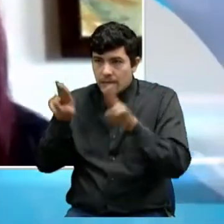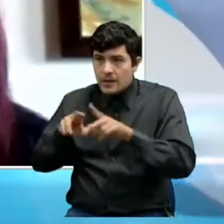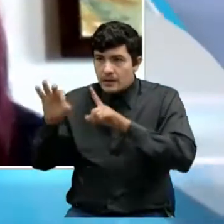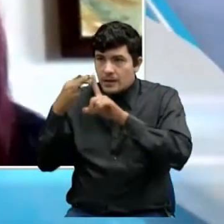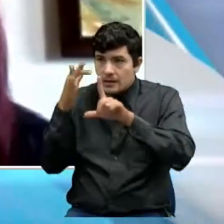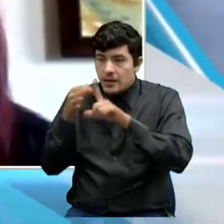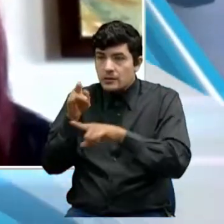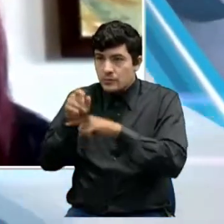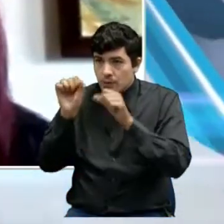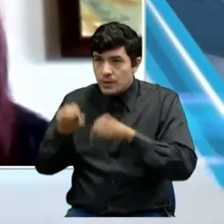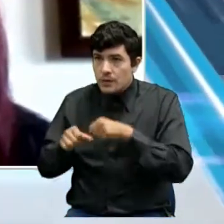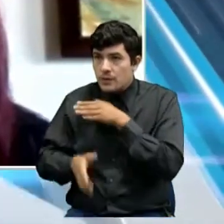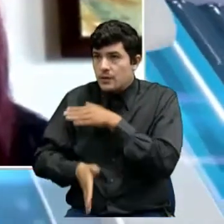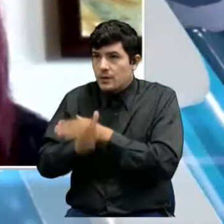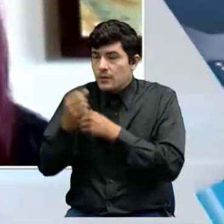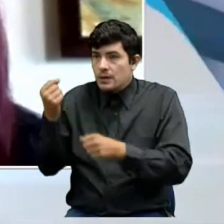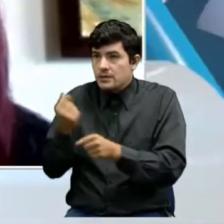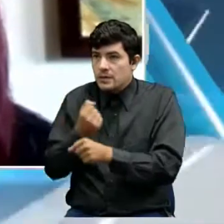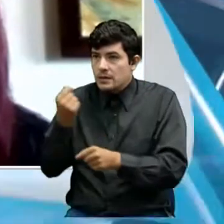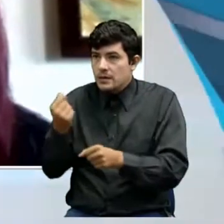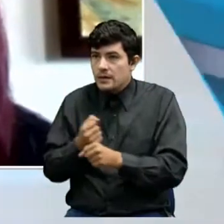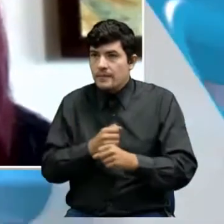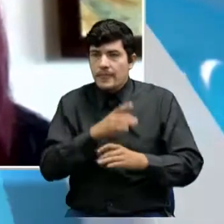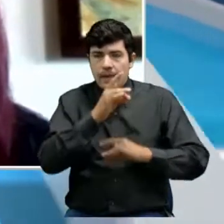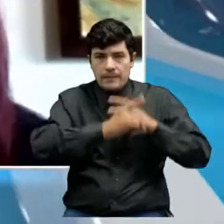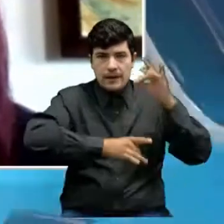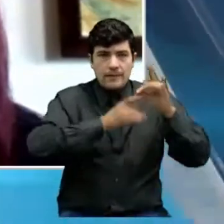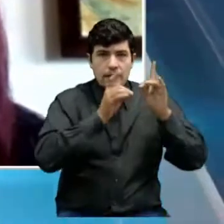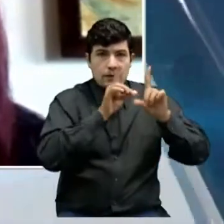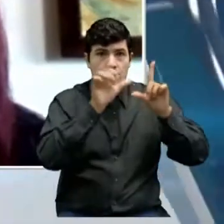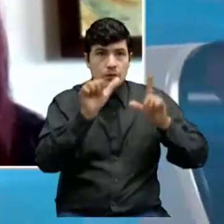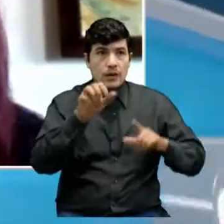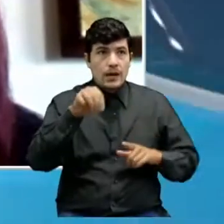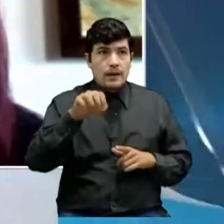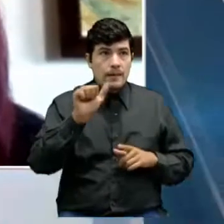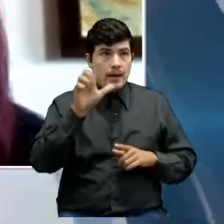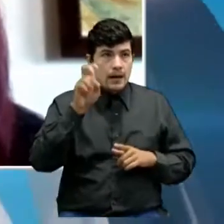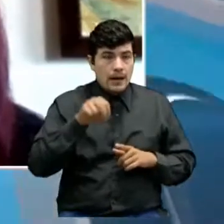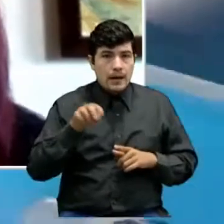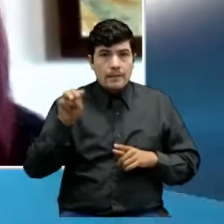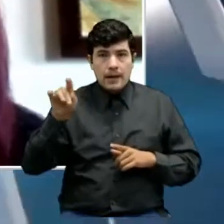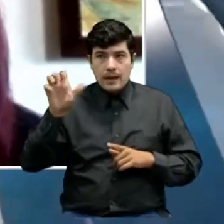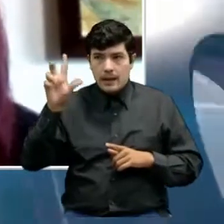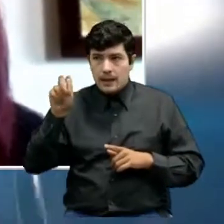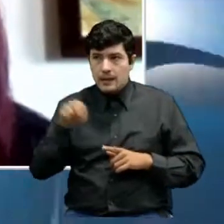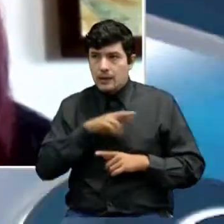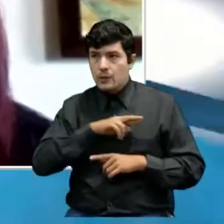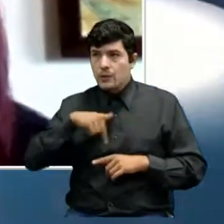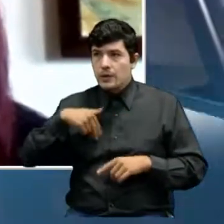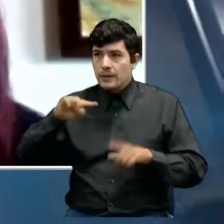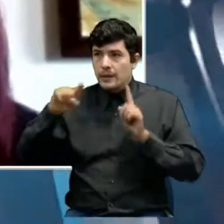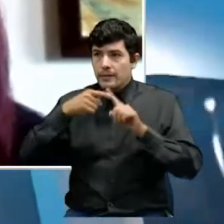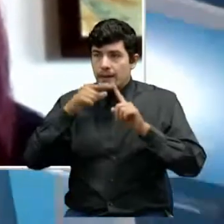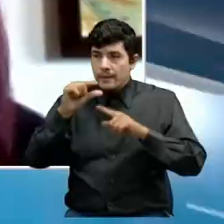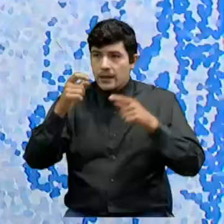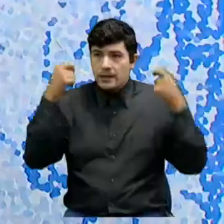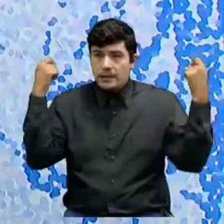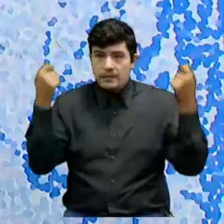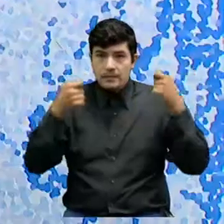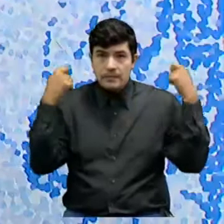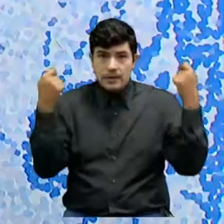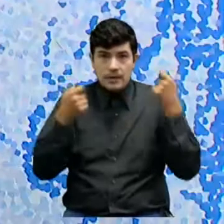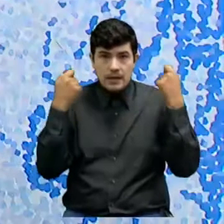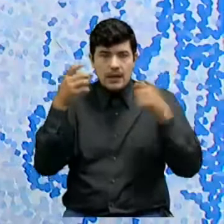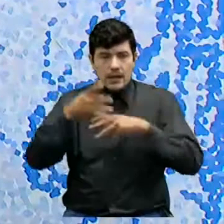poder cumplir con sus labores. Perfecto, doctora Marlene, doctora Marta, doctora Ingrid. Vamos a nuestra primera pausa